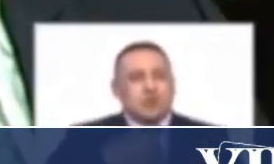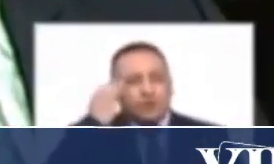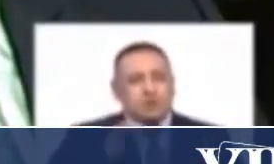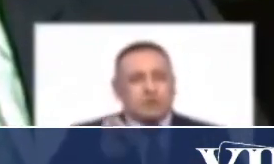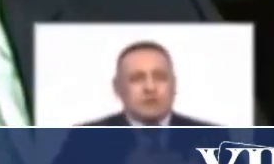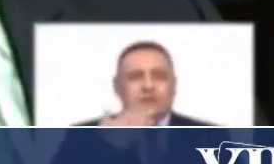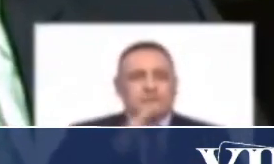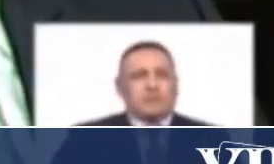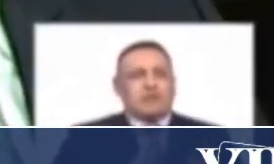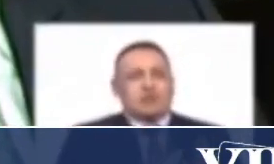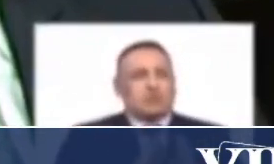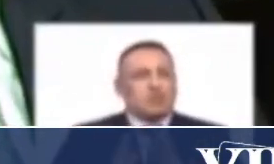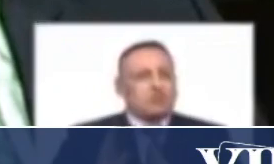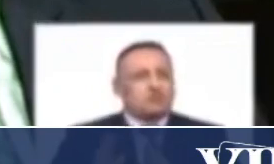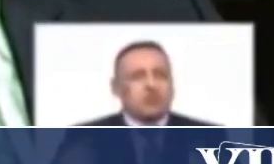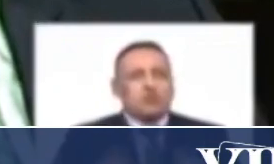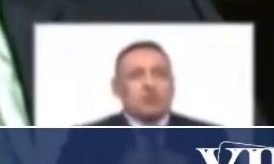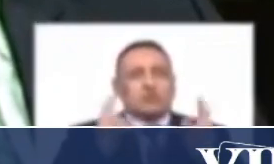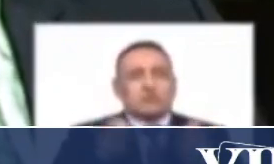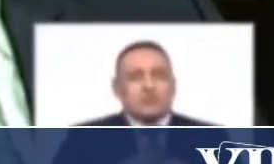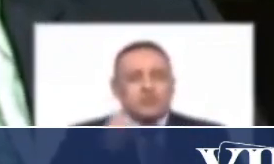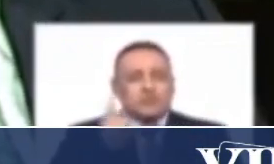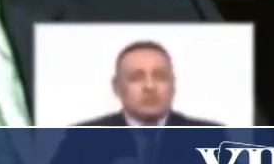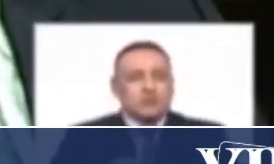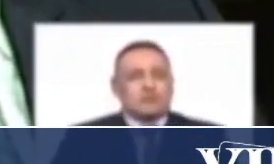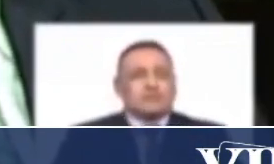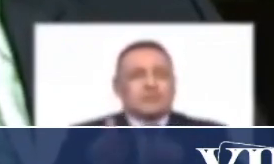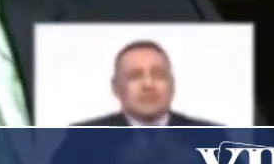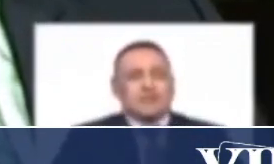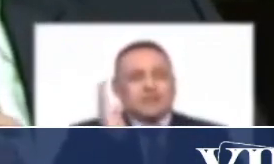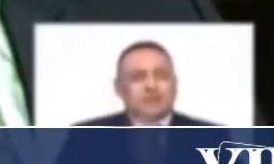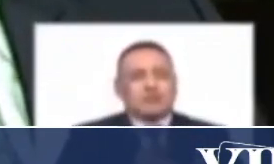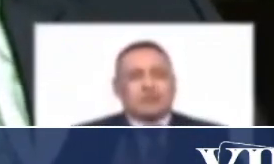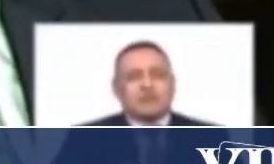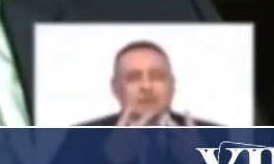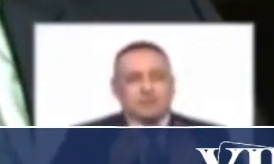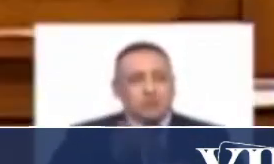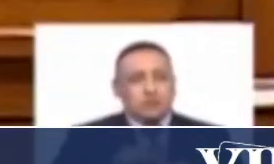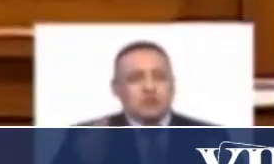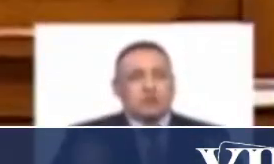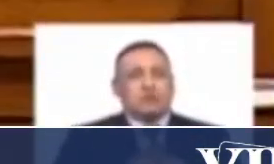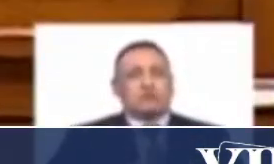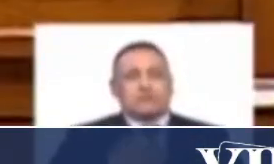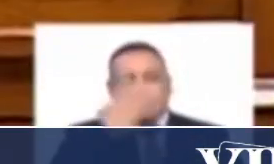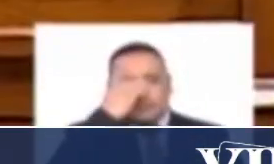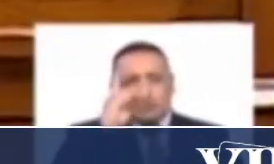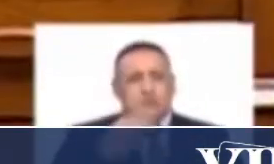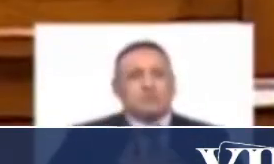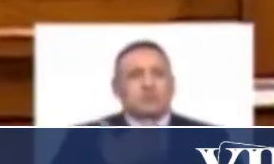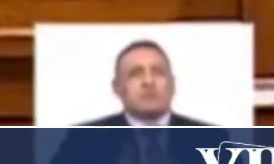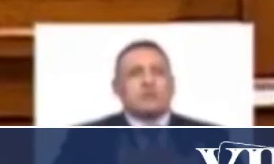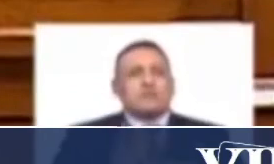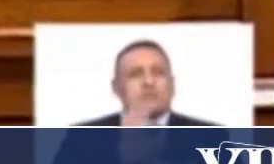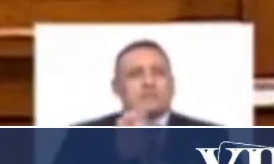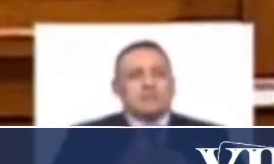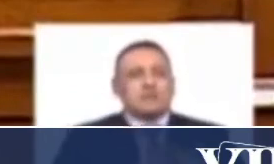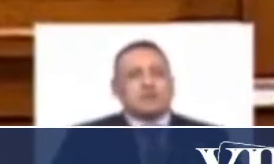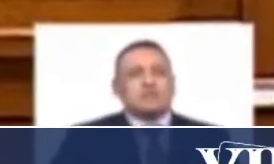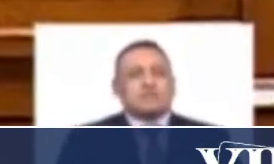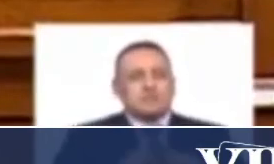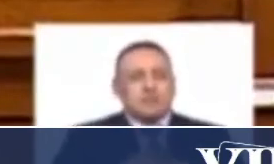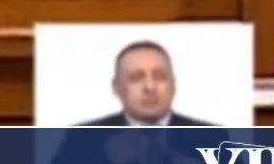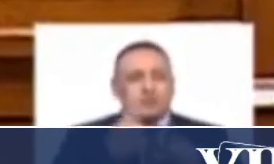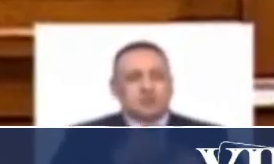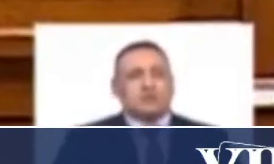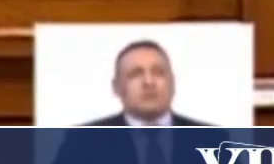una desproporción entre el hecho imputado y la sanción que pretende aplicársele. Sin embargo, debo recordarles